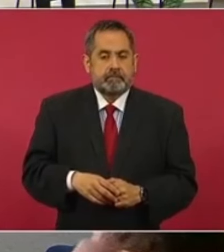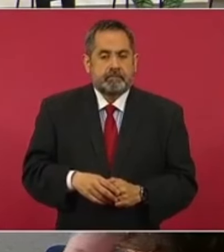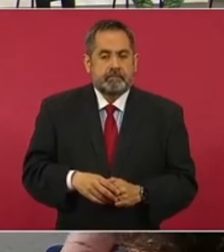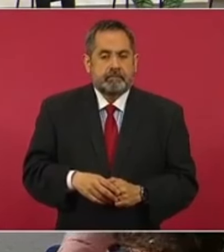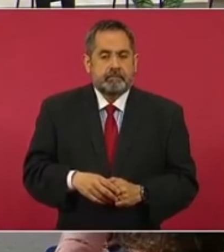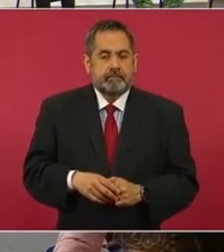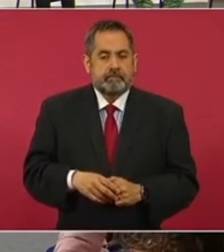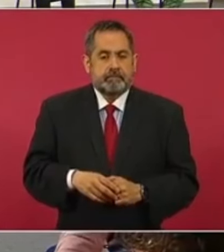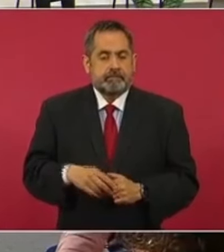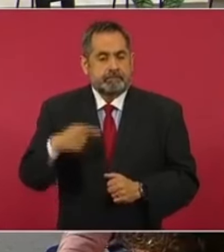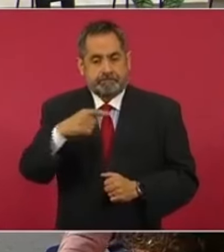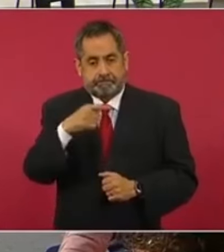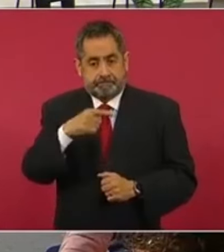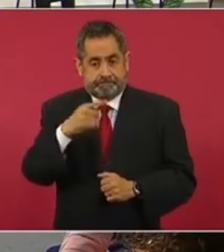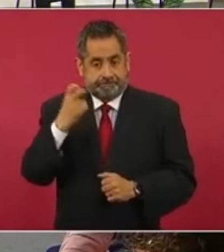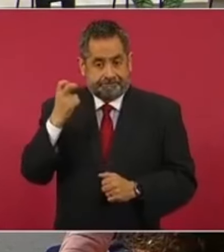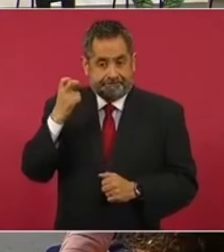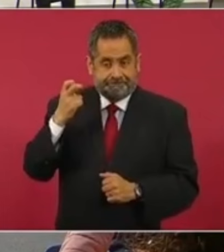¿Esta es la pensión?